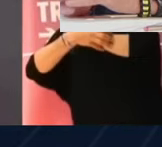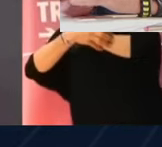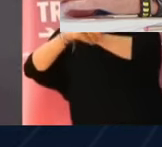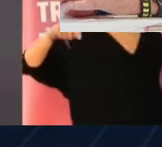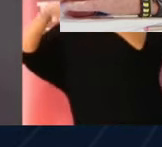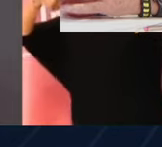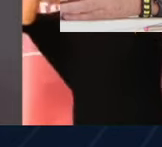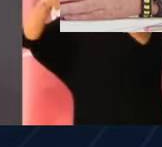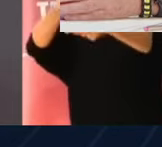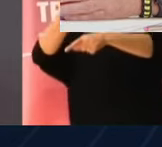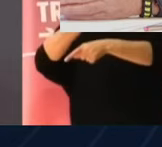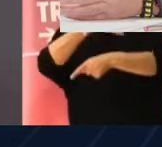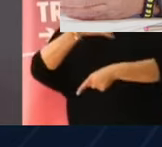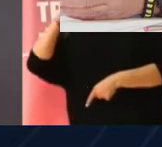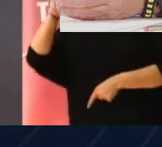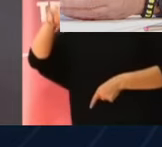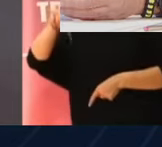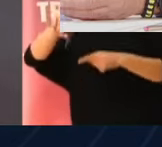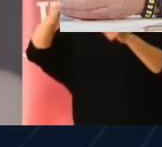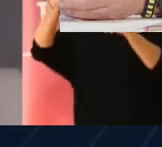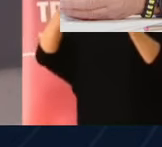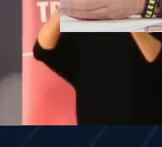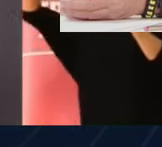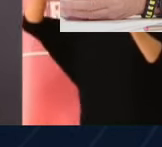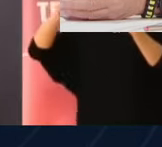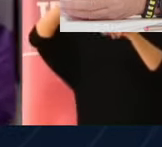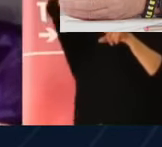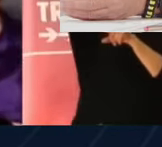a gente que no puede pagar mis servicios. Luego te voy a preguntar. Es todo lo contrario. Entonces,